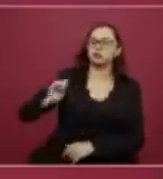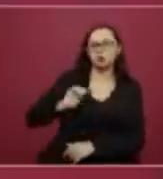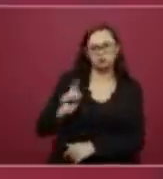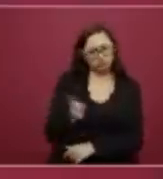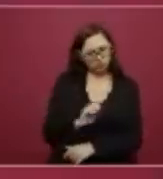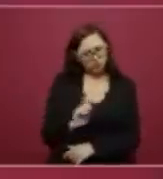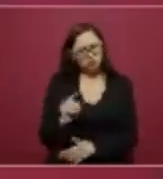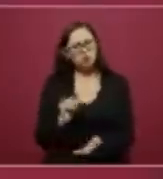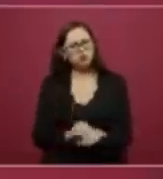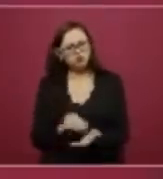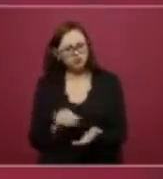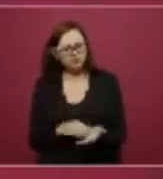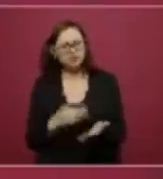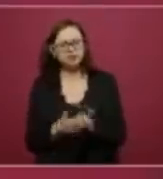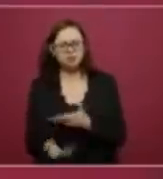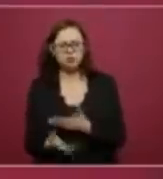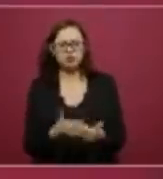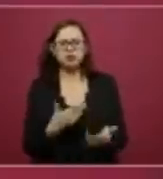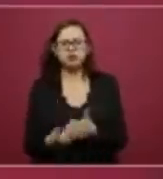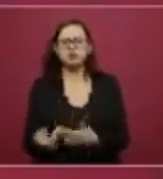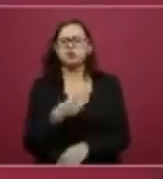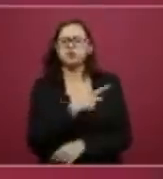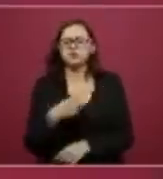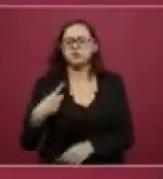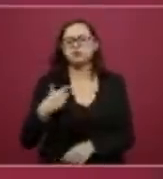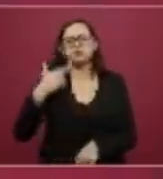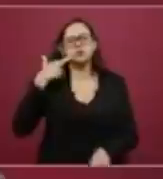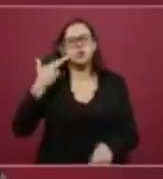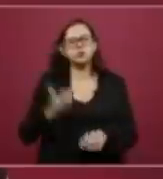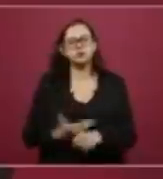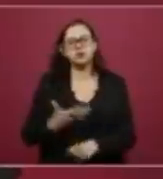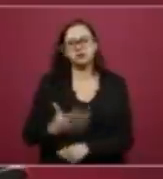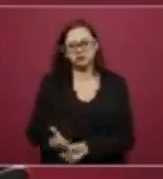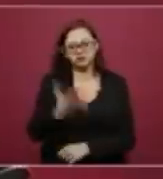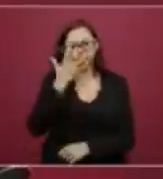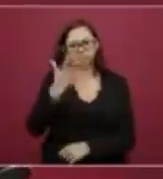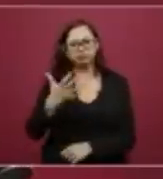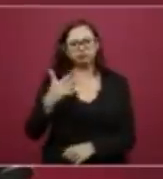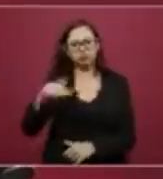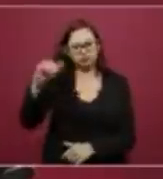hacerlo con responsabilidad, con madurez, sin pelearnos,